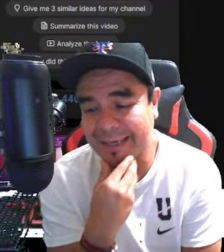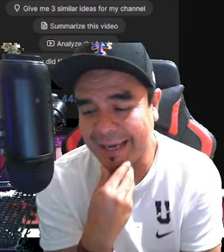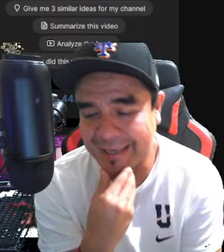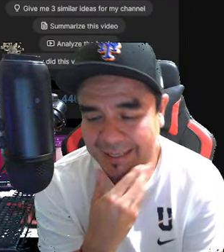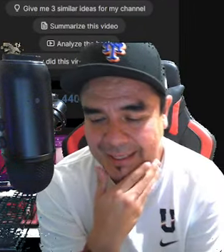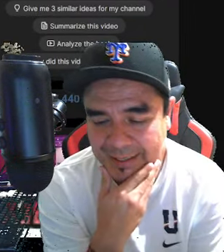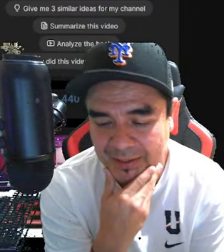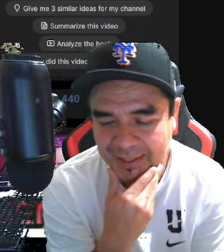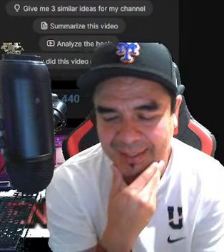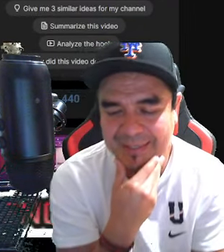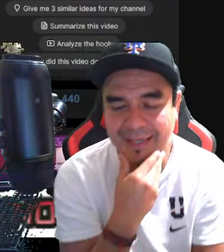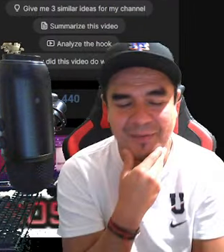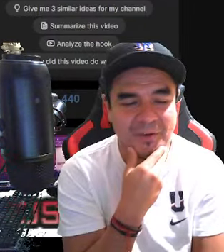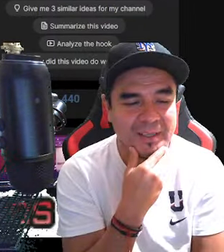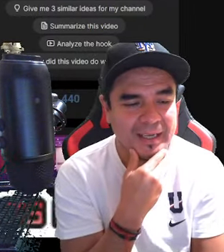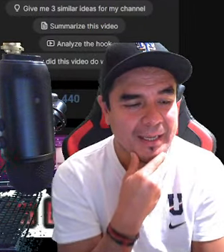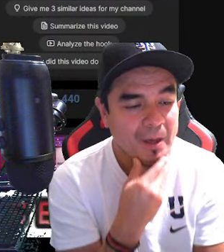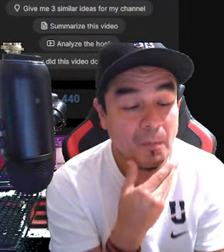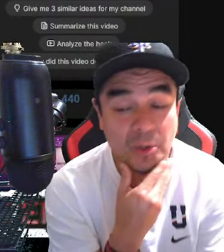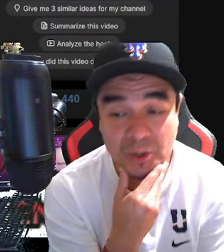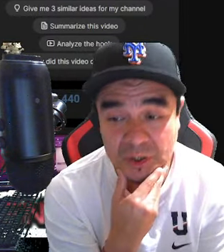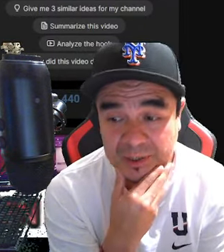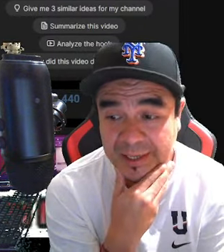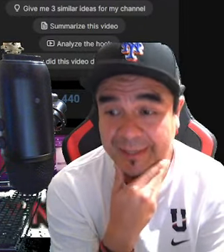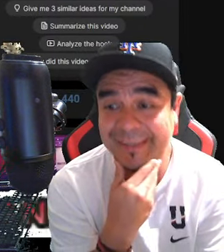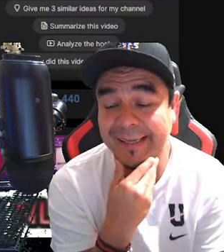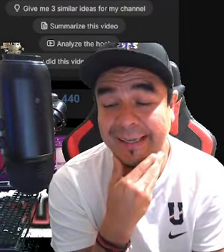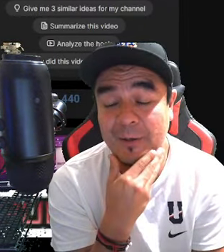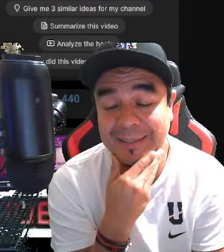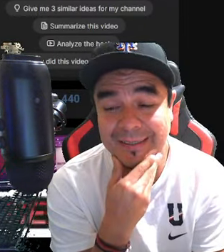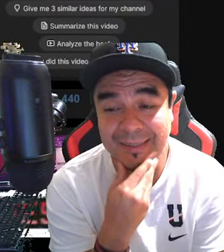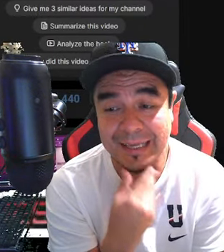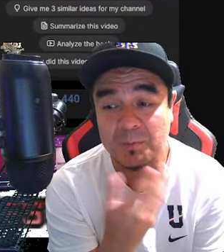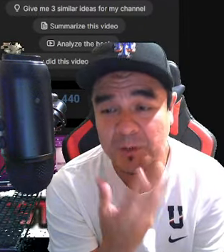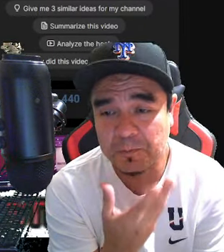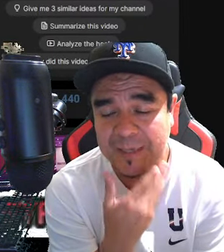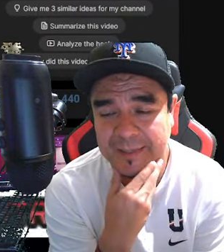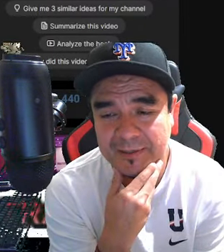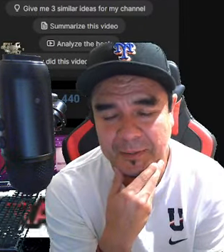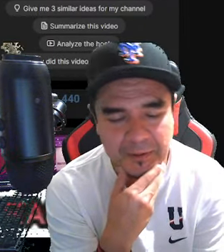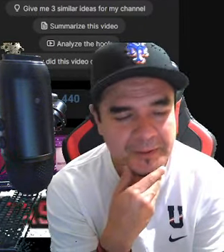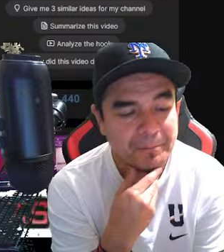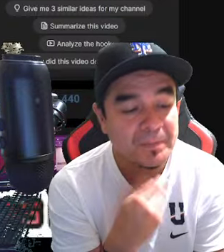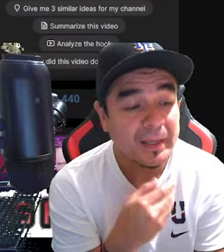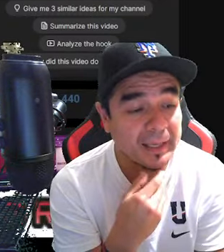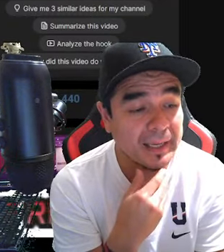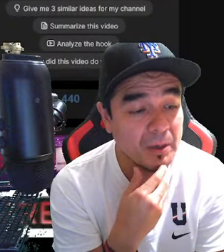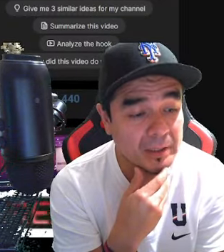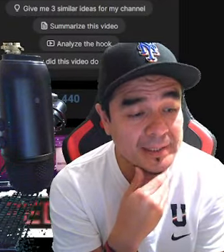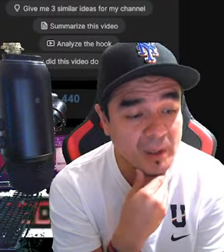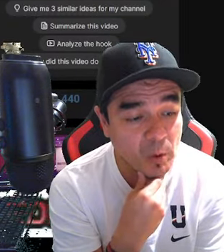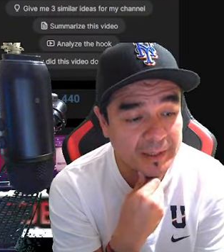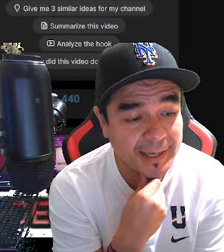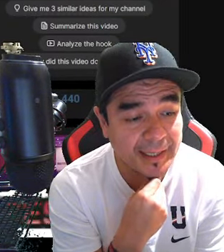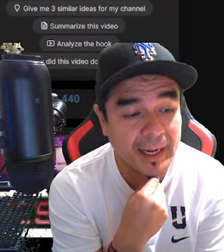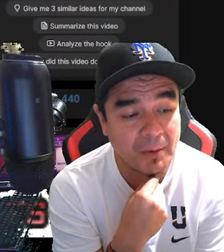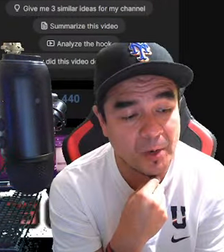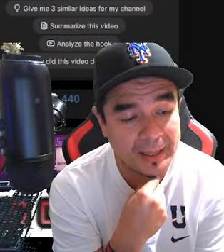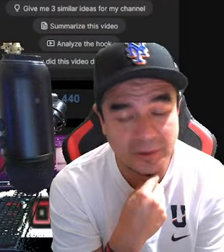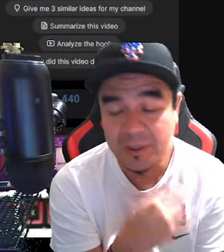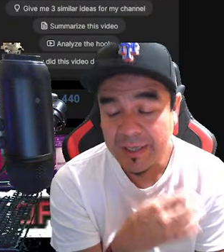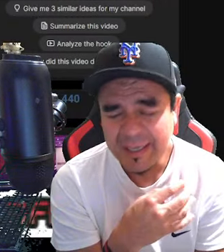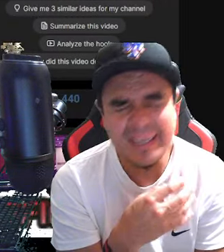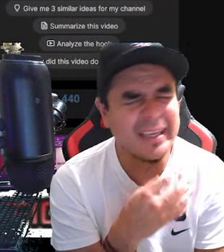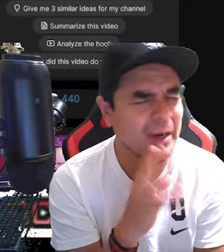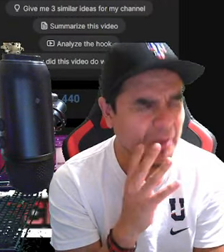gente allá desde Los Ángeles, California. Muchos héroes nacionales, muchos paisanos, amigos, que ahorita se encuentran